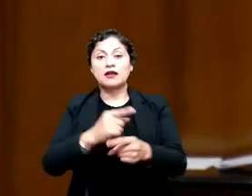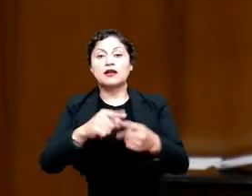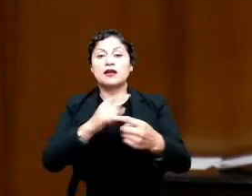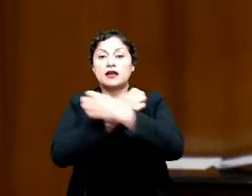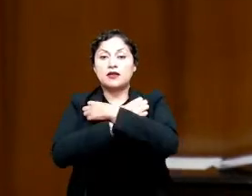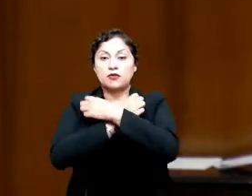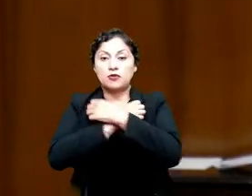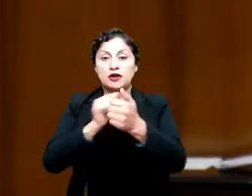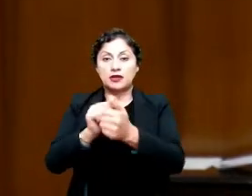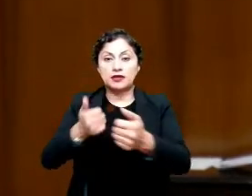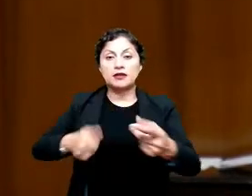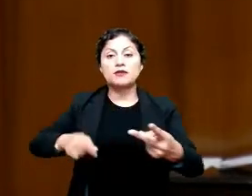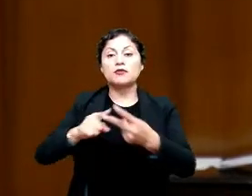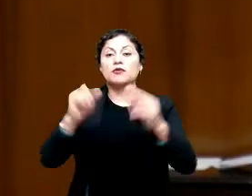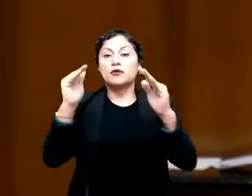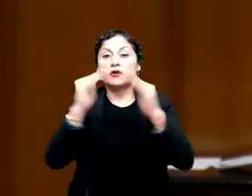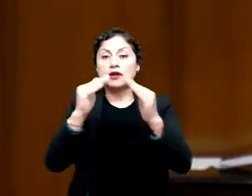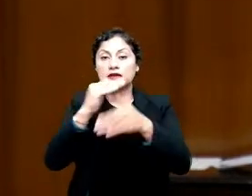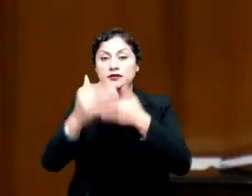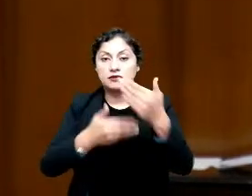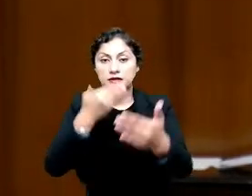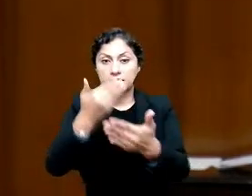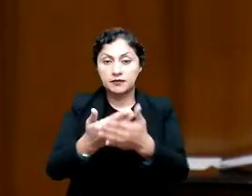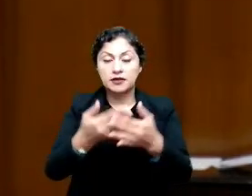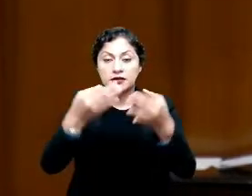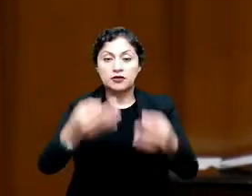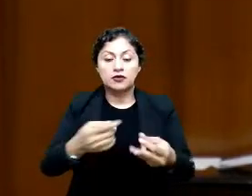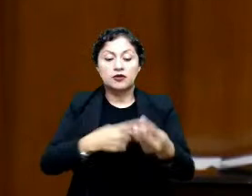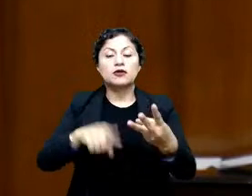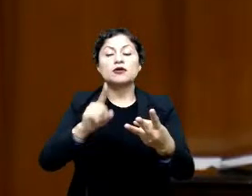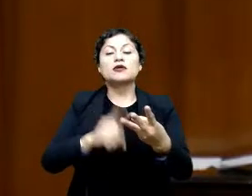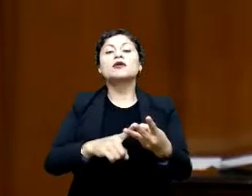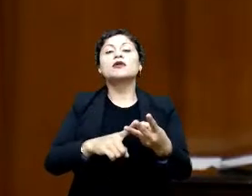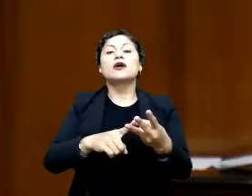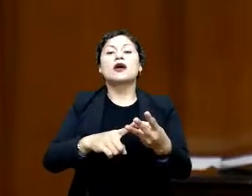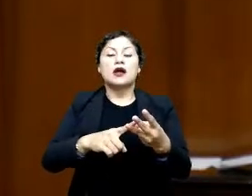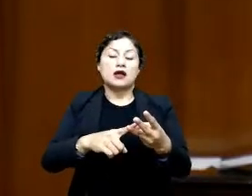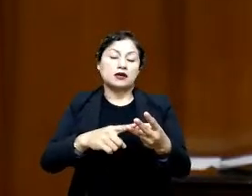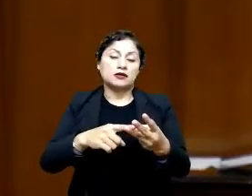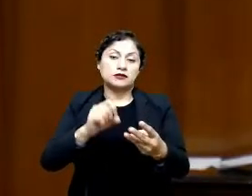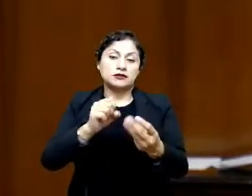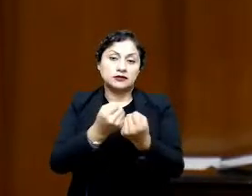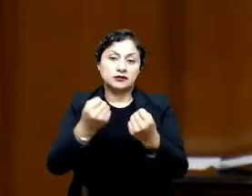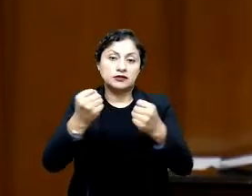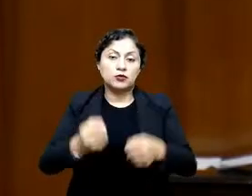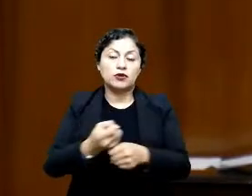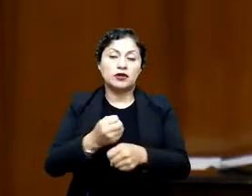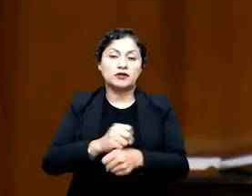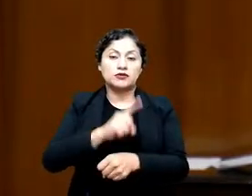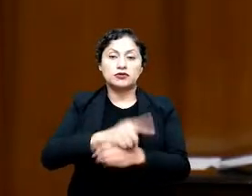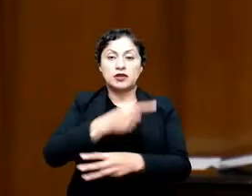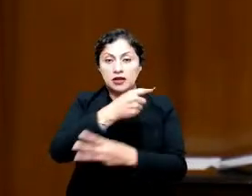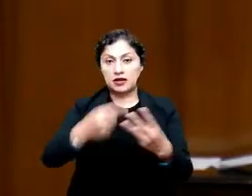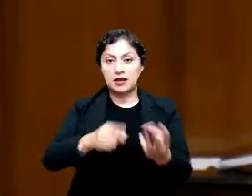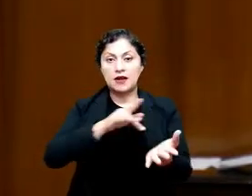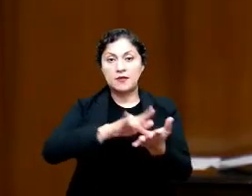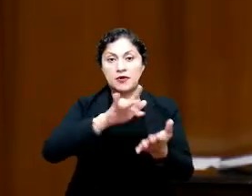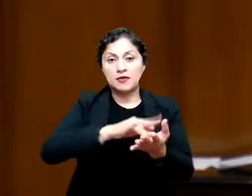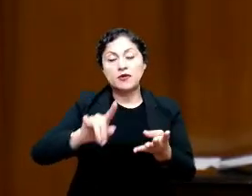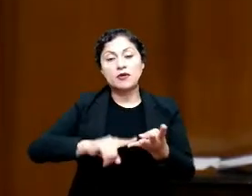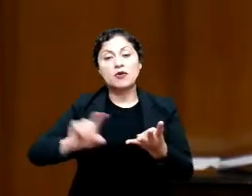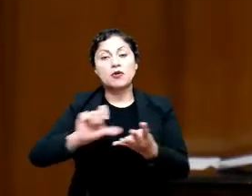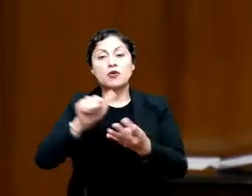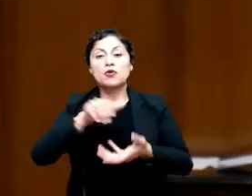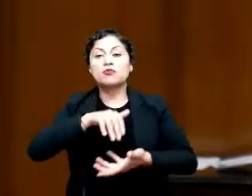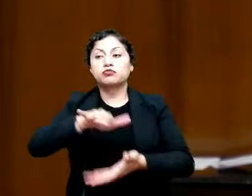servicios y calidad de la vivienda y seguridad social. Cerca de 22 millones de canastas alimentarias fueron ya entregadas en este